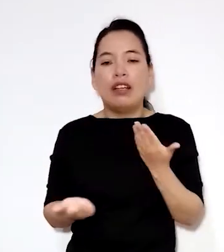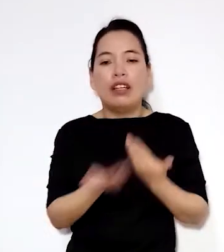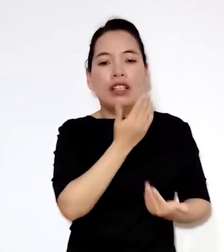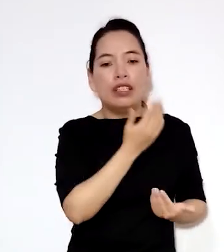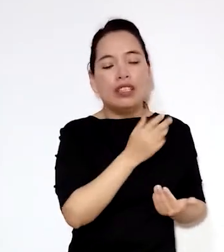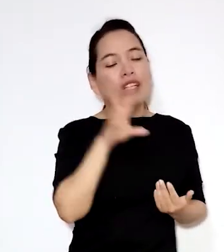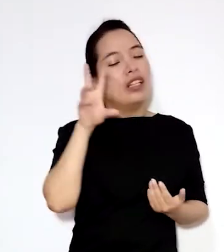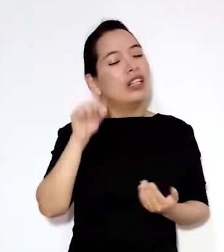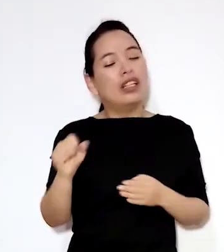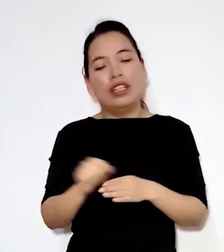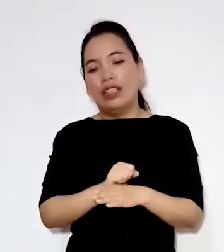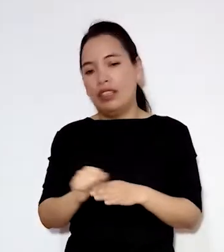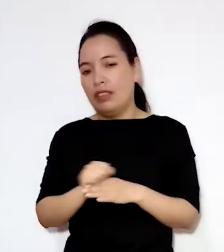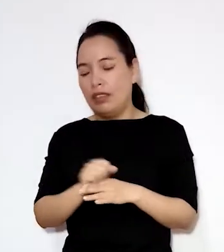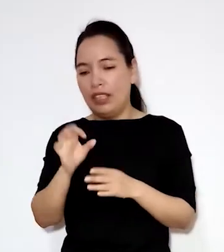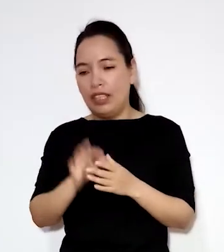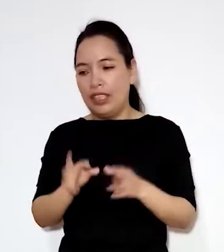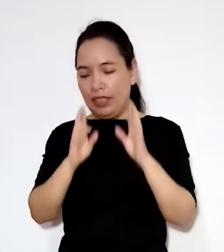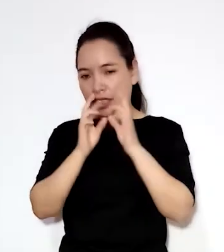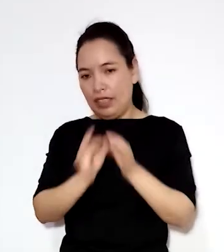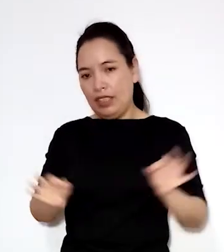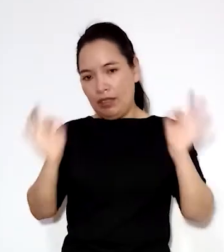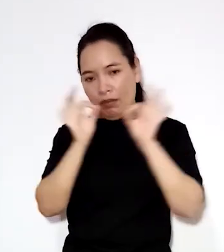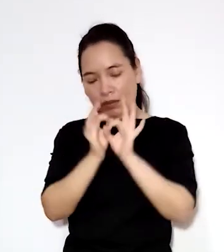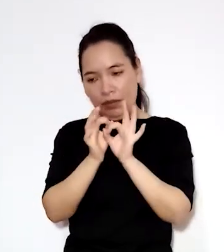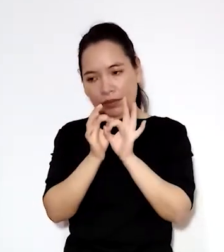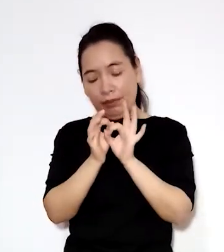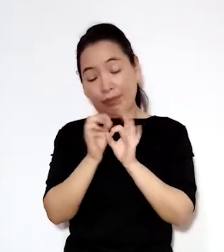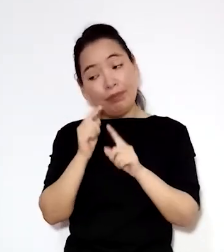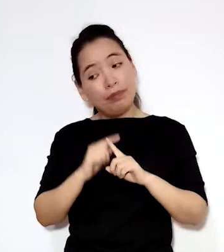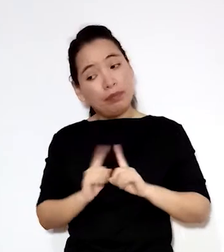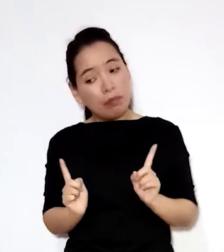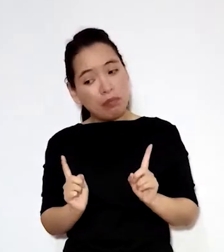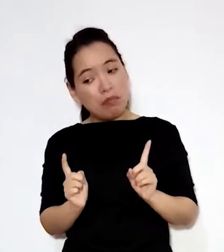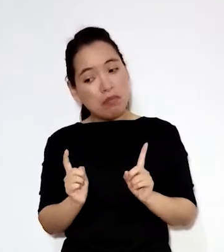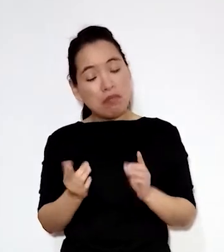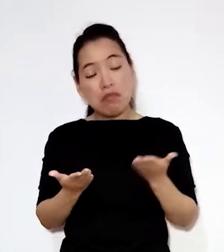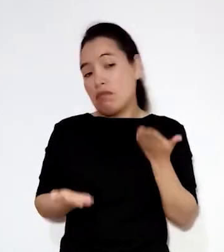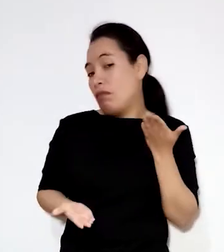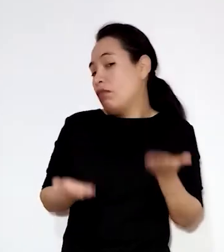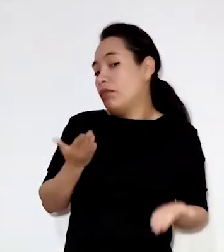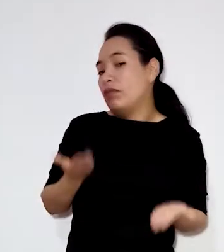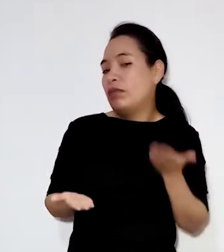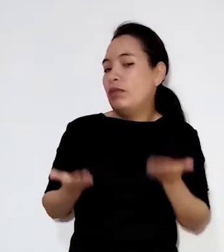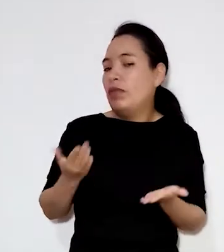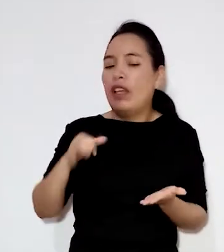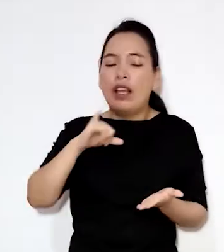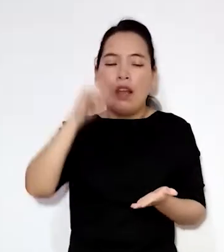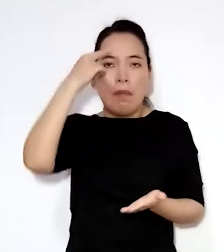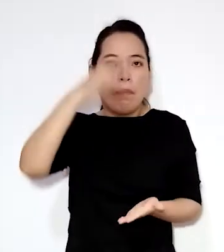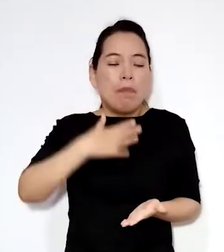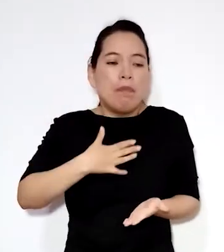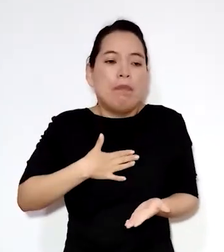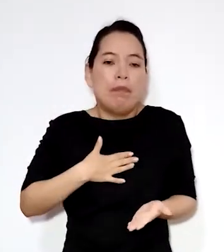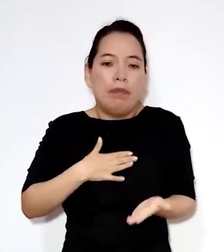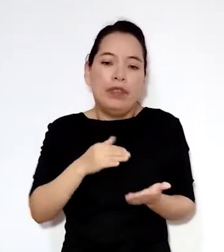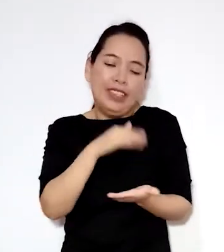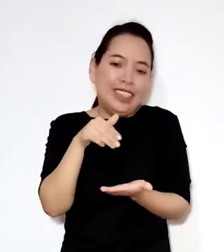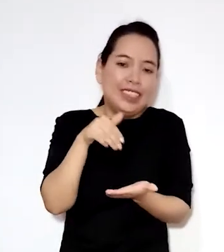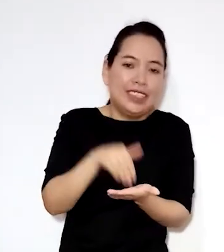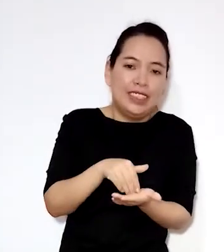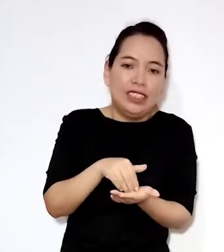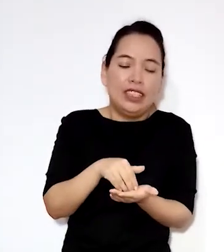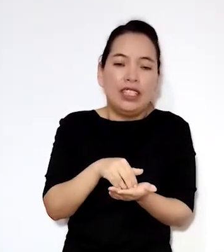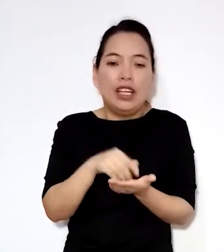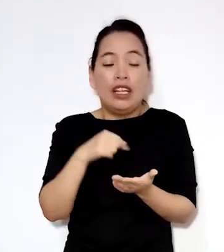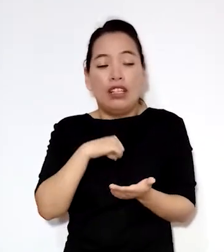ciertas prácticas o pensar que ciertas interacciones no son tan importantes y que pueden ser suprimidas y sustituidas por otras